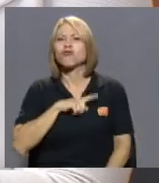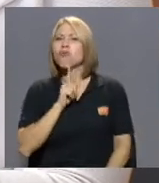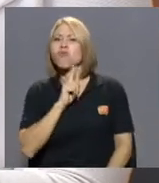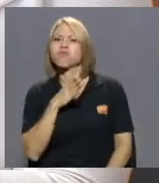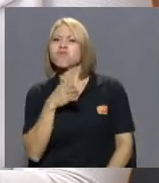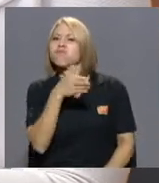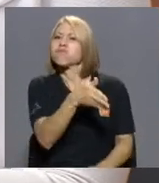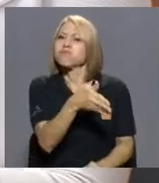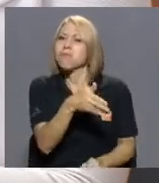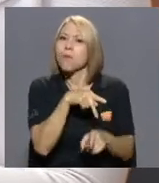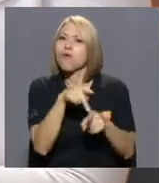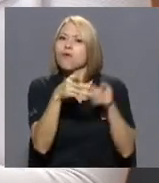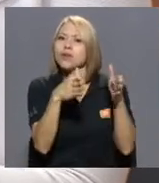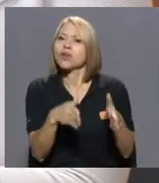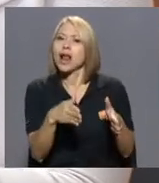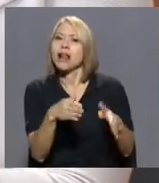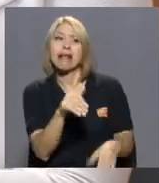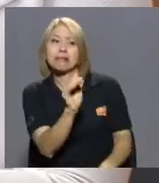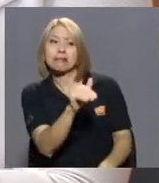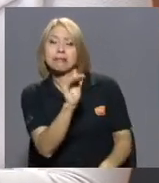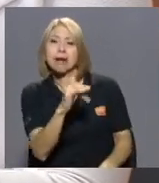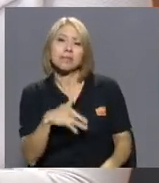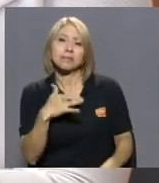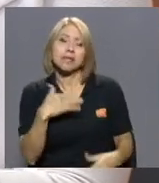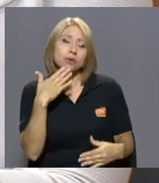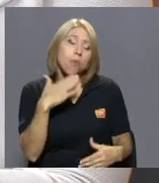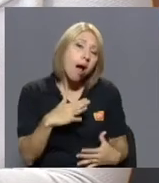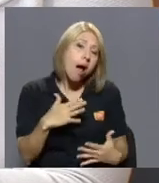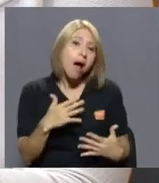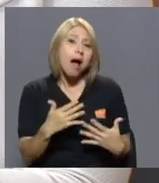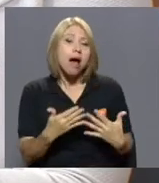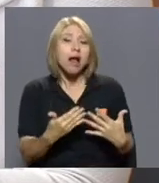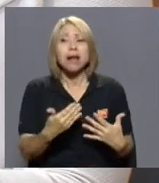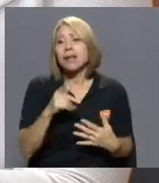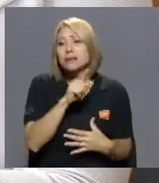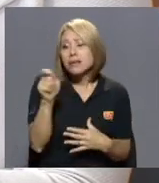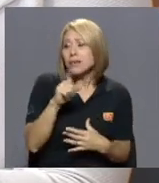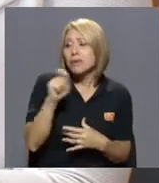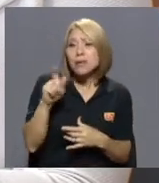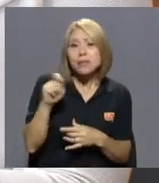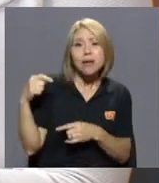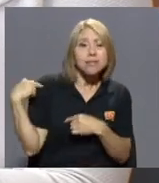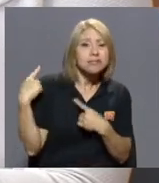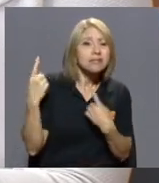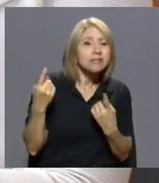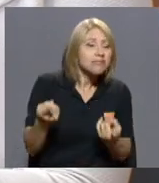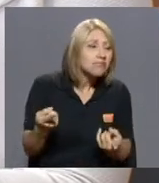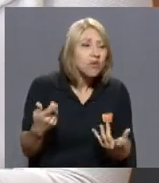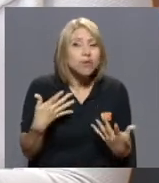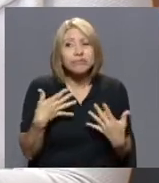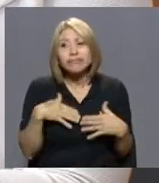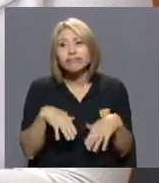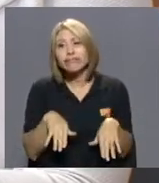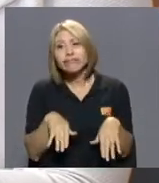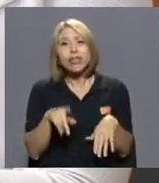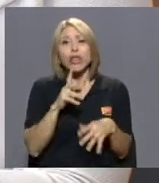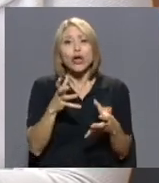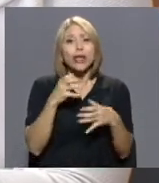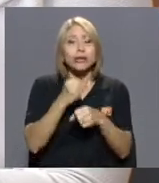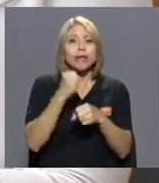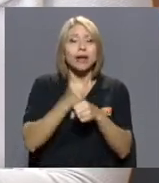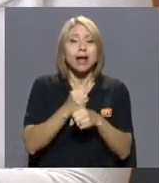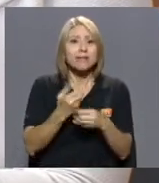salud a decirle, mire, me siento mal, tengo muchos meses de sentirme así, sin pilas, sin ganas de ir a trabajar, etc. Entonces